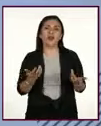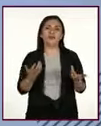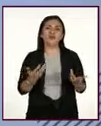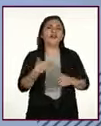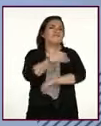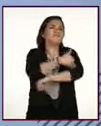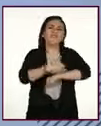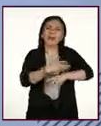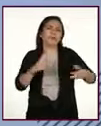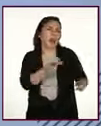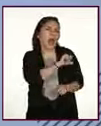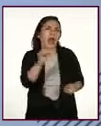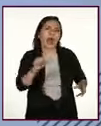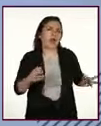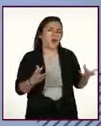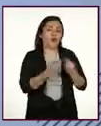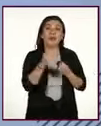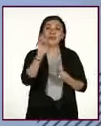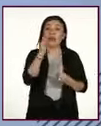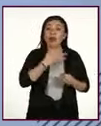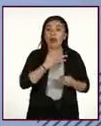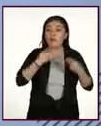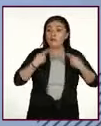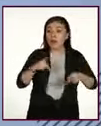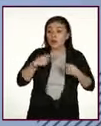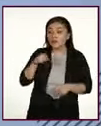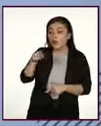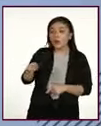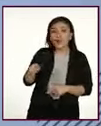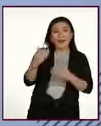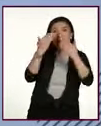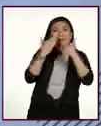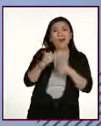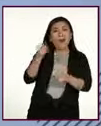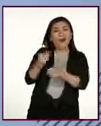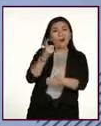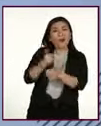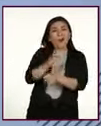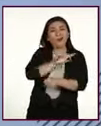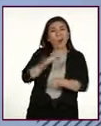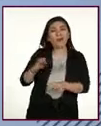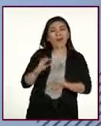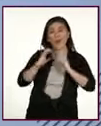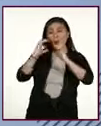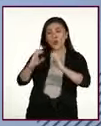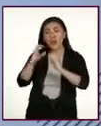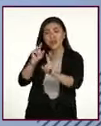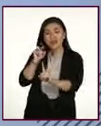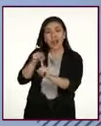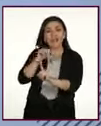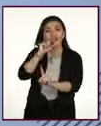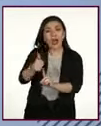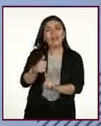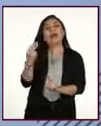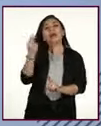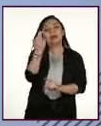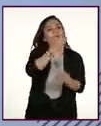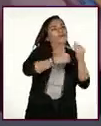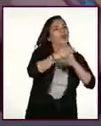los familiares, ¿no? Porque si hay una persona que no tiene esta oportunidad de tener un cuidado familiar, pues tenemos que